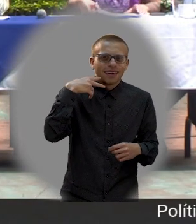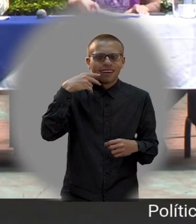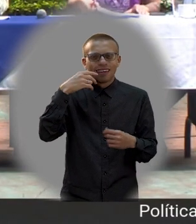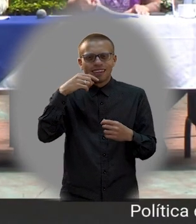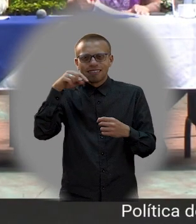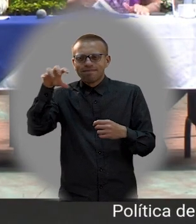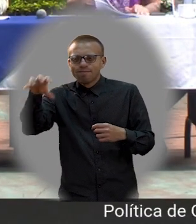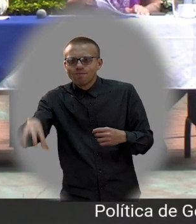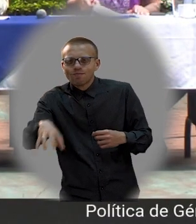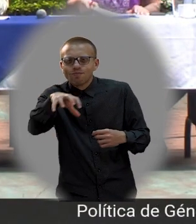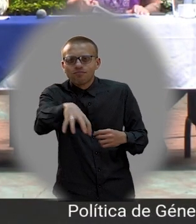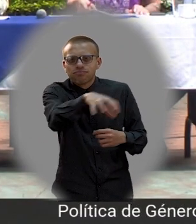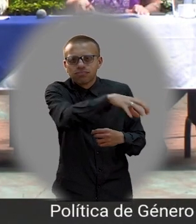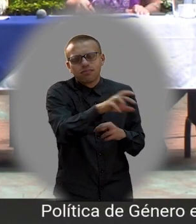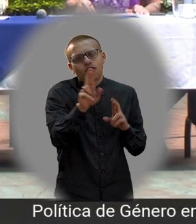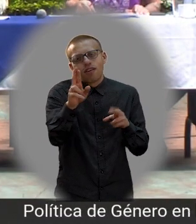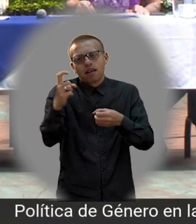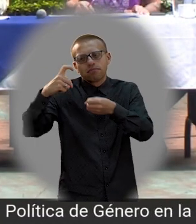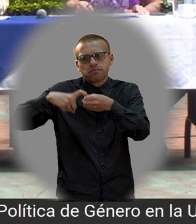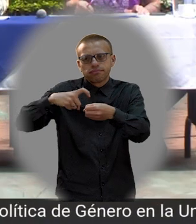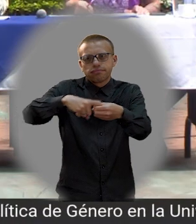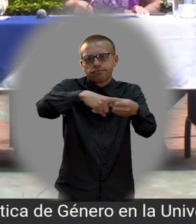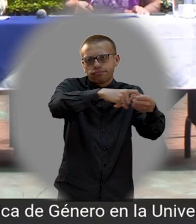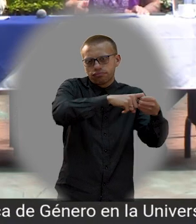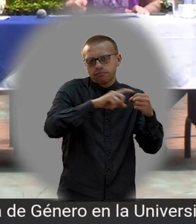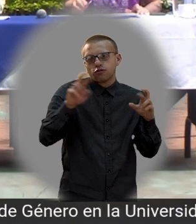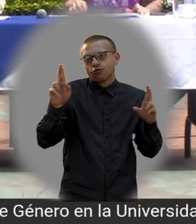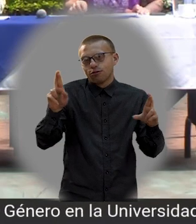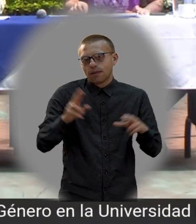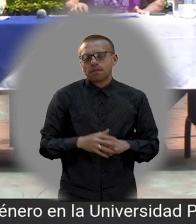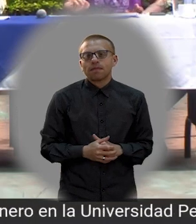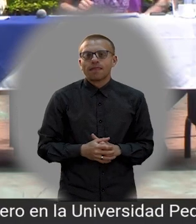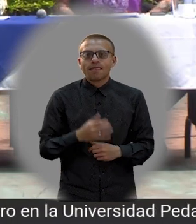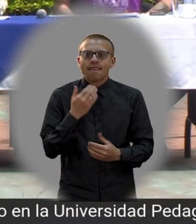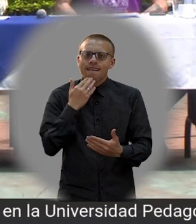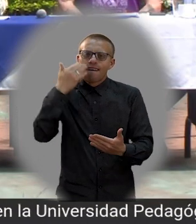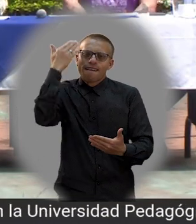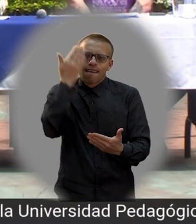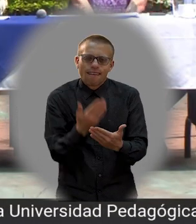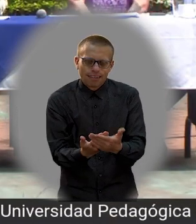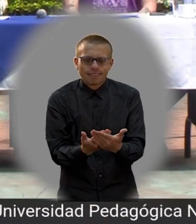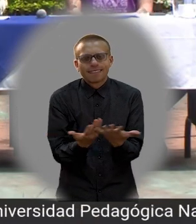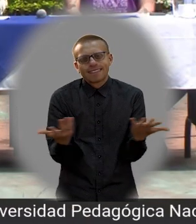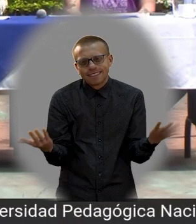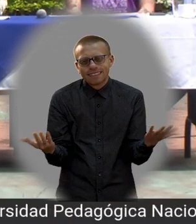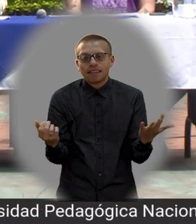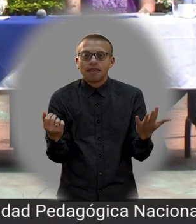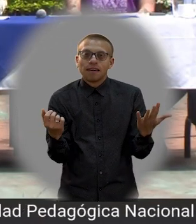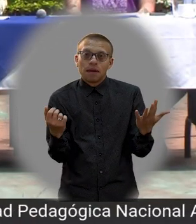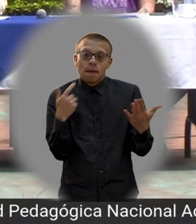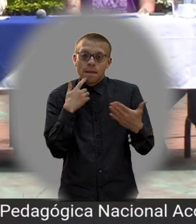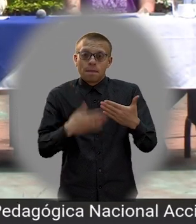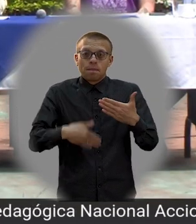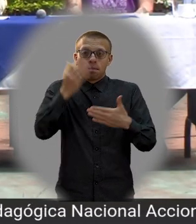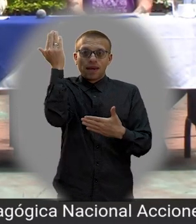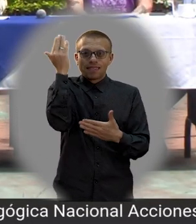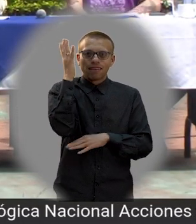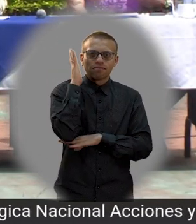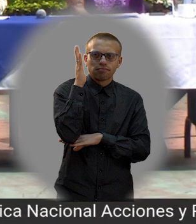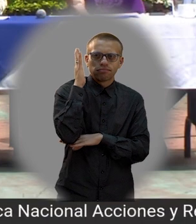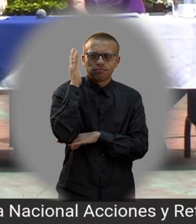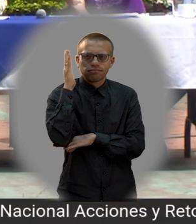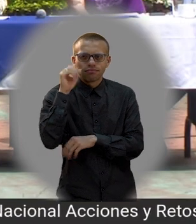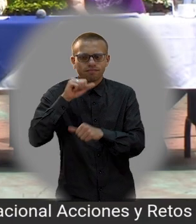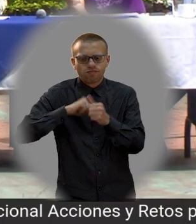conectados y conectadas para este ejercicio. Muchas gracias. Entonces, sin más, pues vamos a dar inicio a este panel